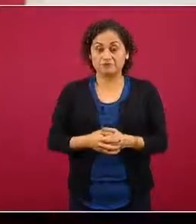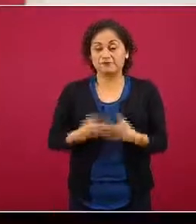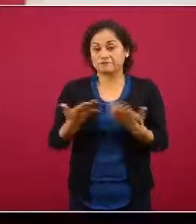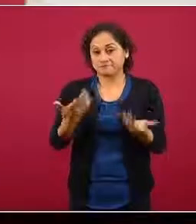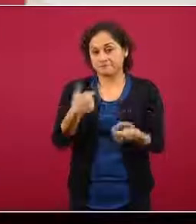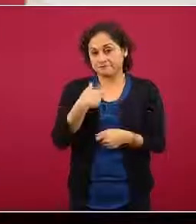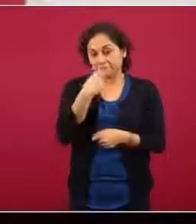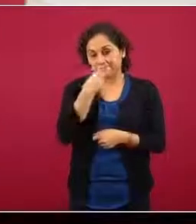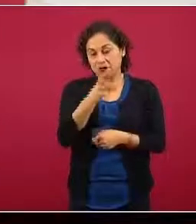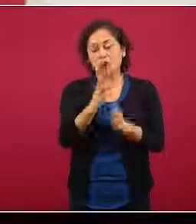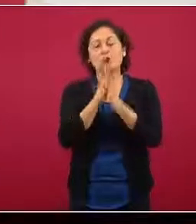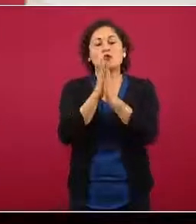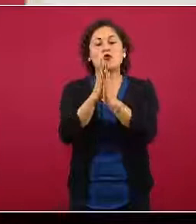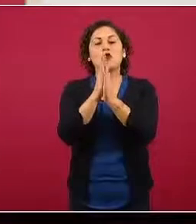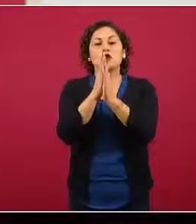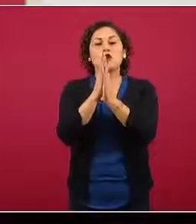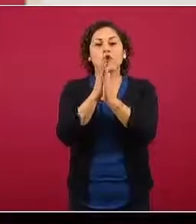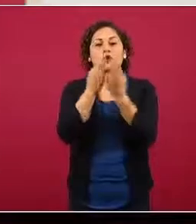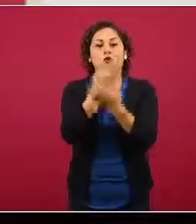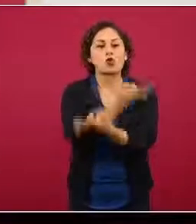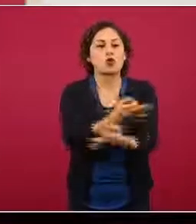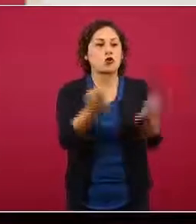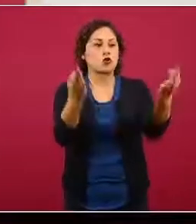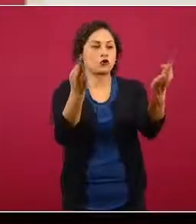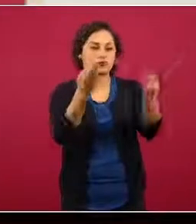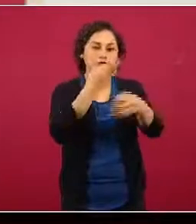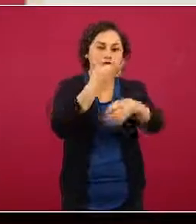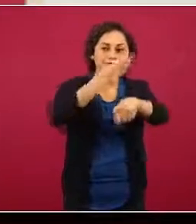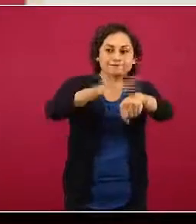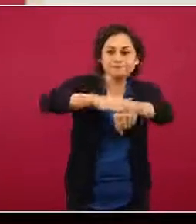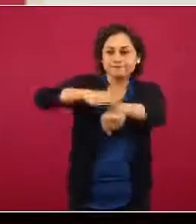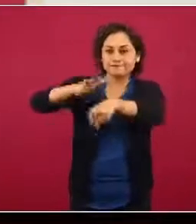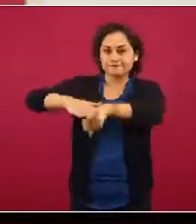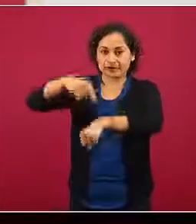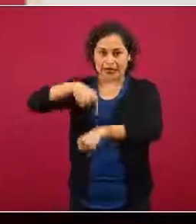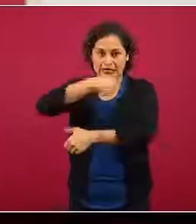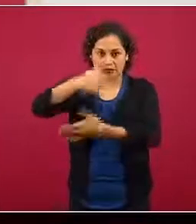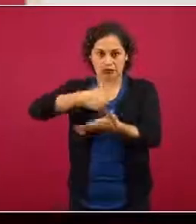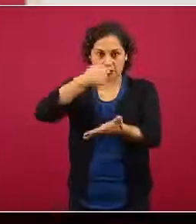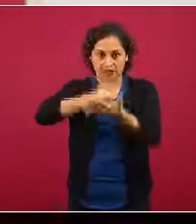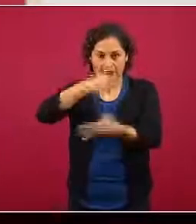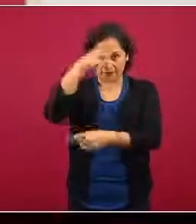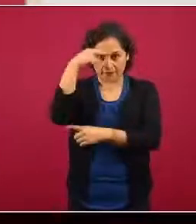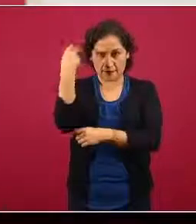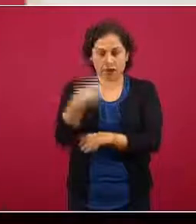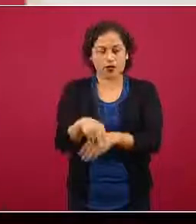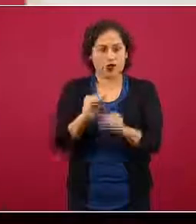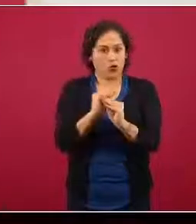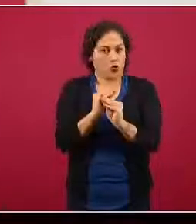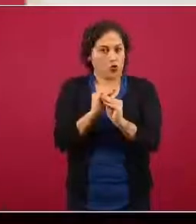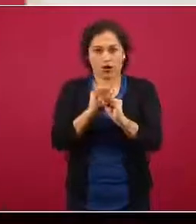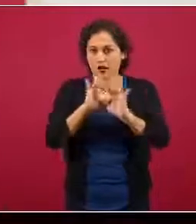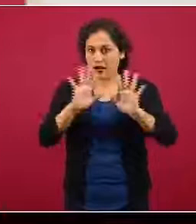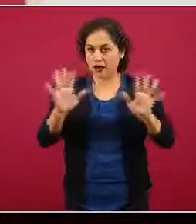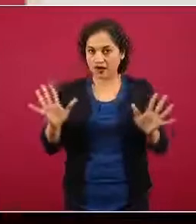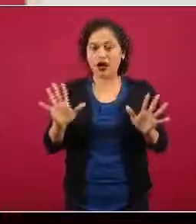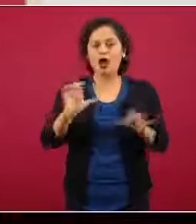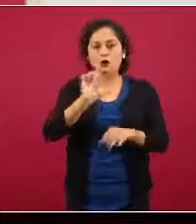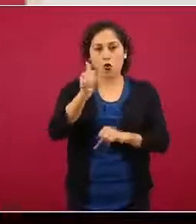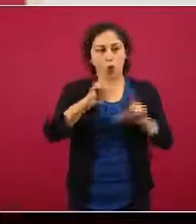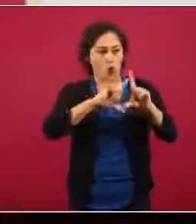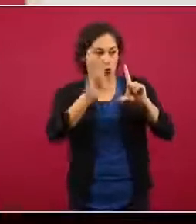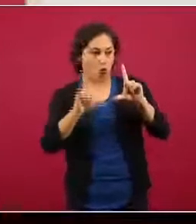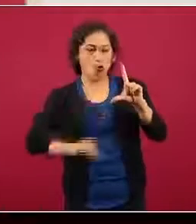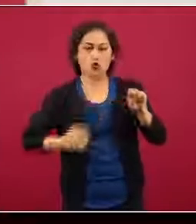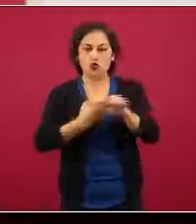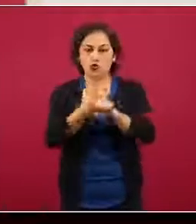Reiteramos el llamado específico a la Ciudad de México sin menospreciar el llamado que hacemos en el resto del país,